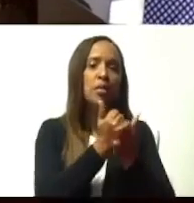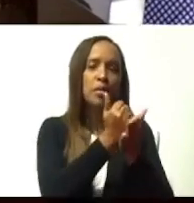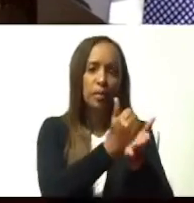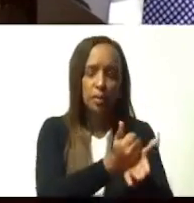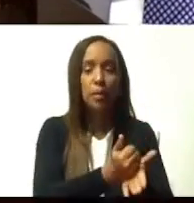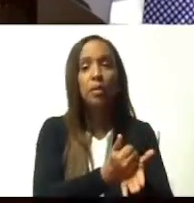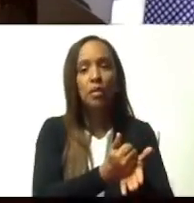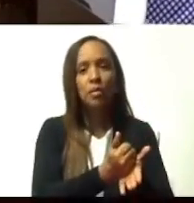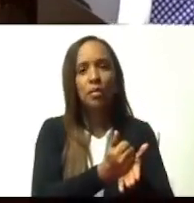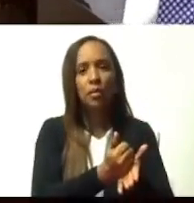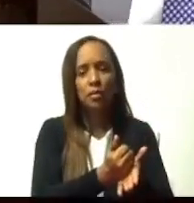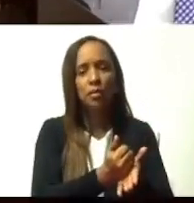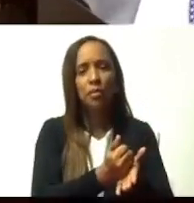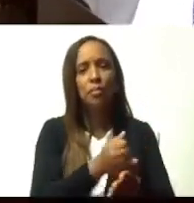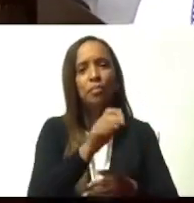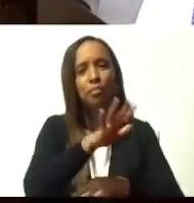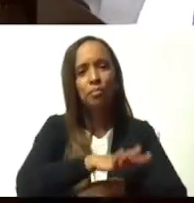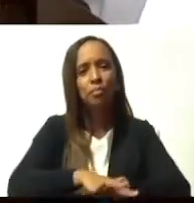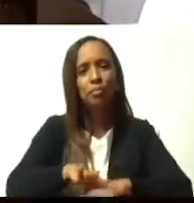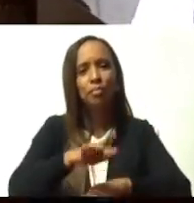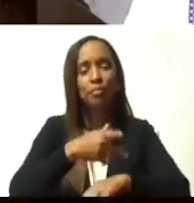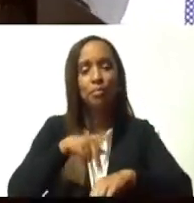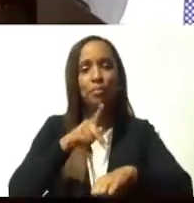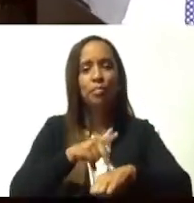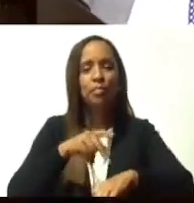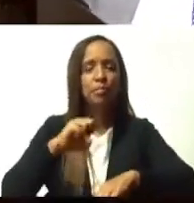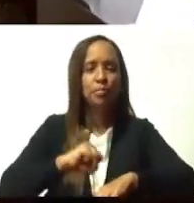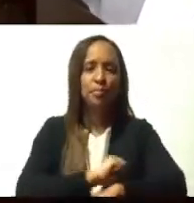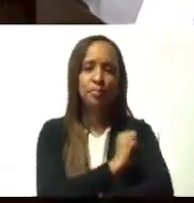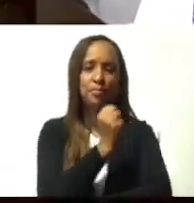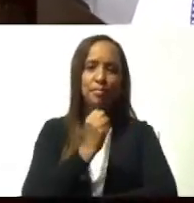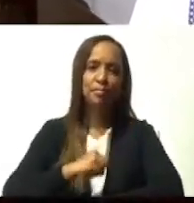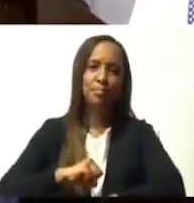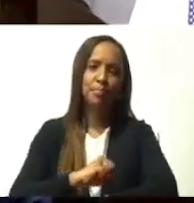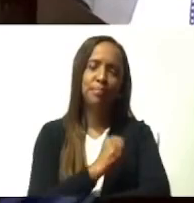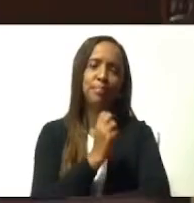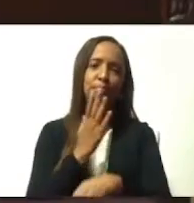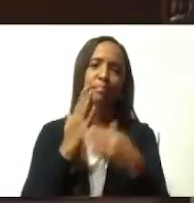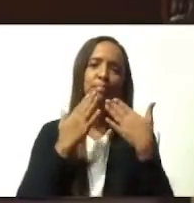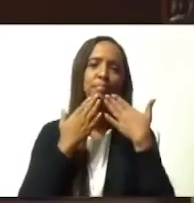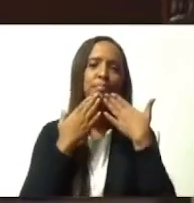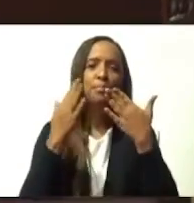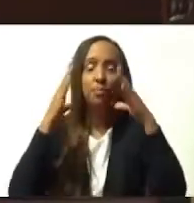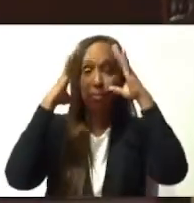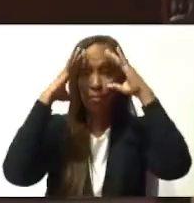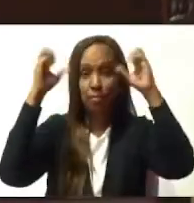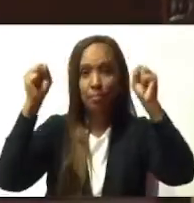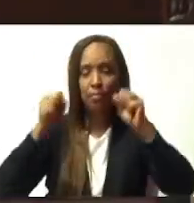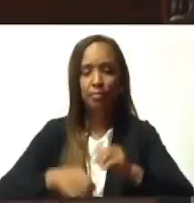la provincia de Samaná. Muchas gracias, presidente. Gracias. Seguimos con Sadoque Duarte.